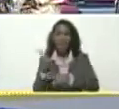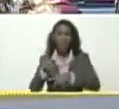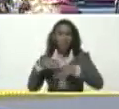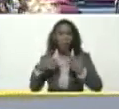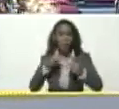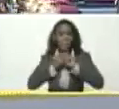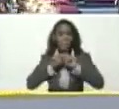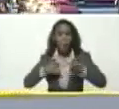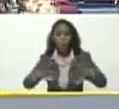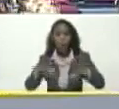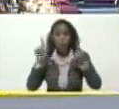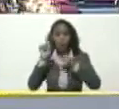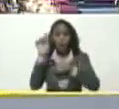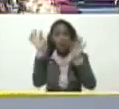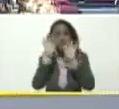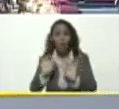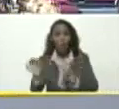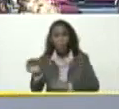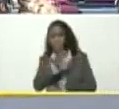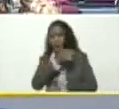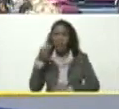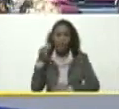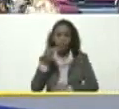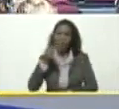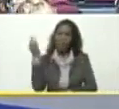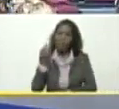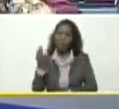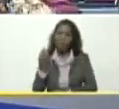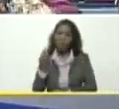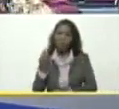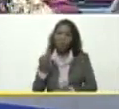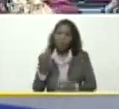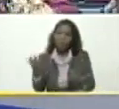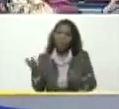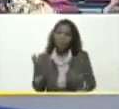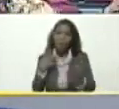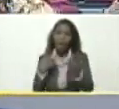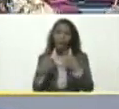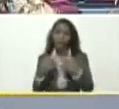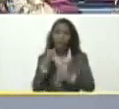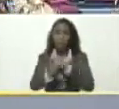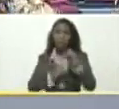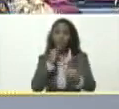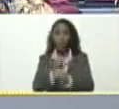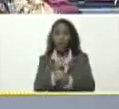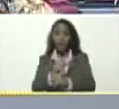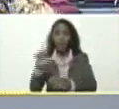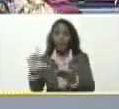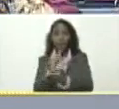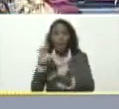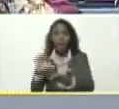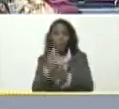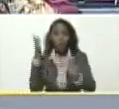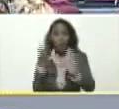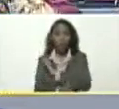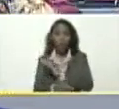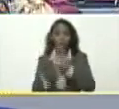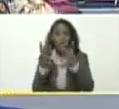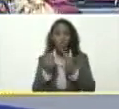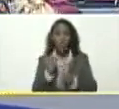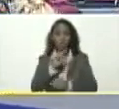multiplica de una manera extraordinaria, de verdad. Así que la Feria Internacional del Libro, en su edición